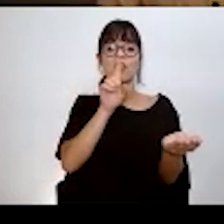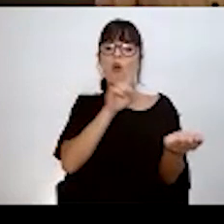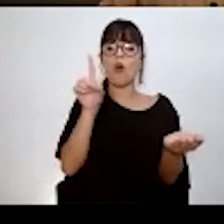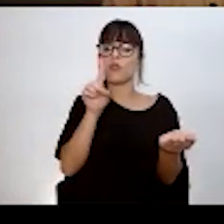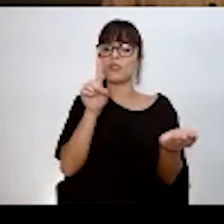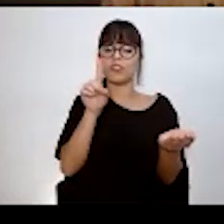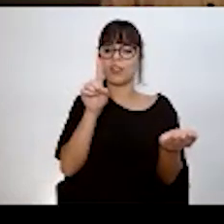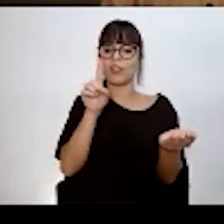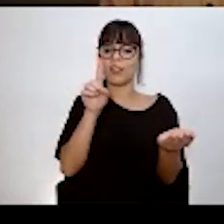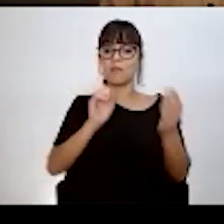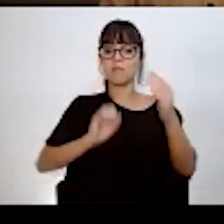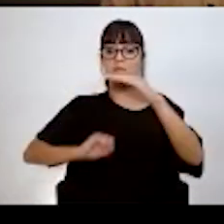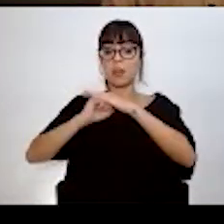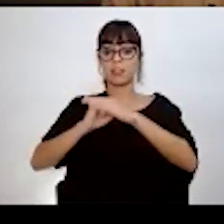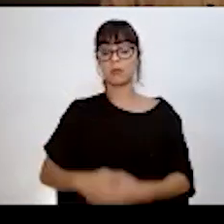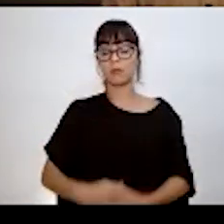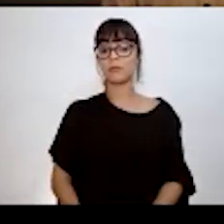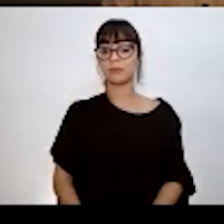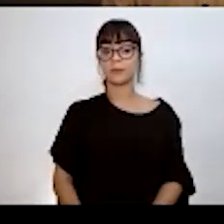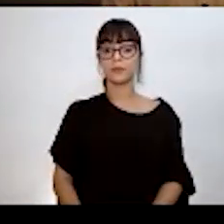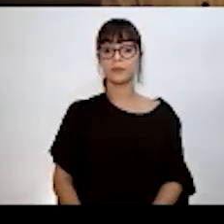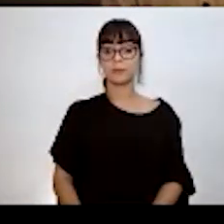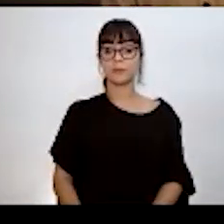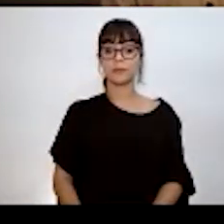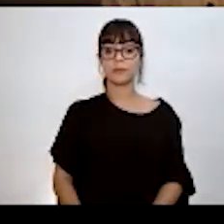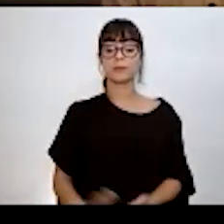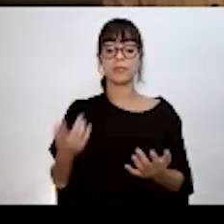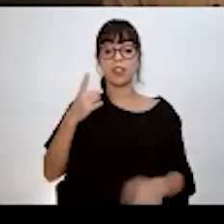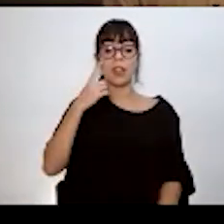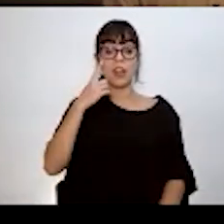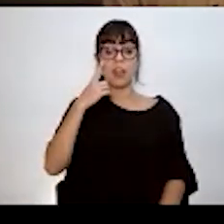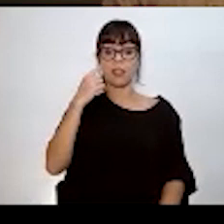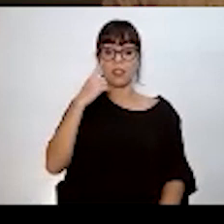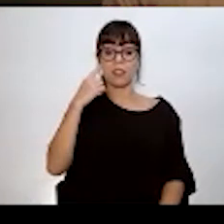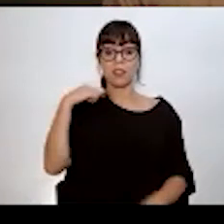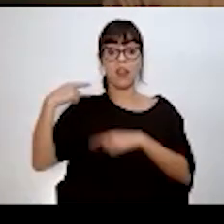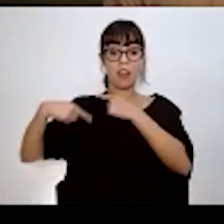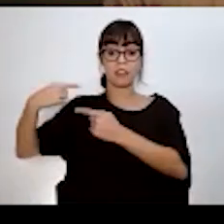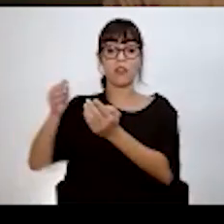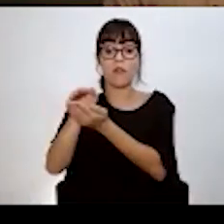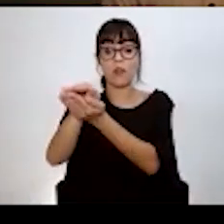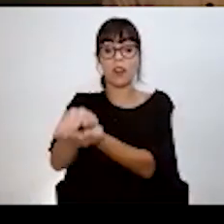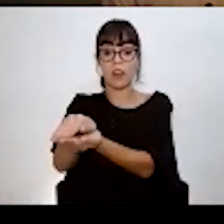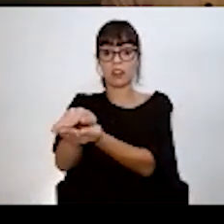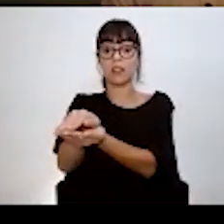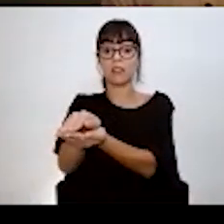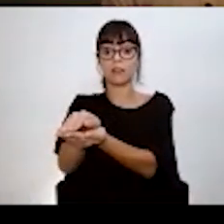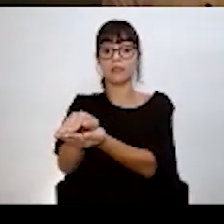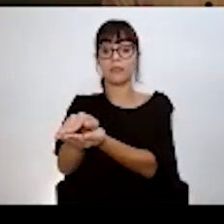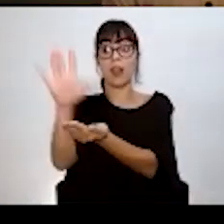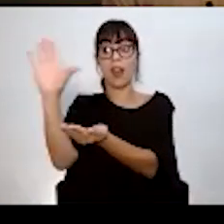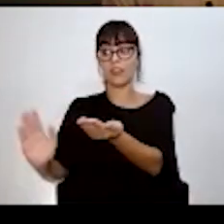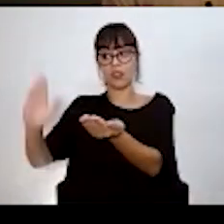la aparición súbita en el registro arqueológico de una tradición funeraria, que además tiene sus paralelos exactamente iguales en el norte de